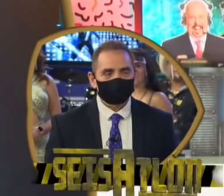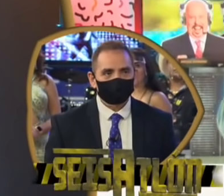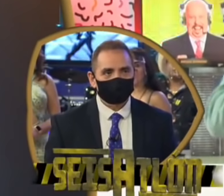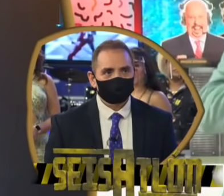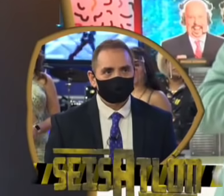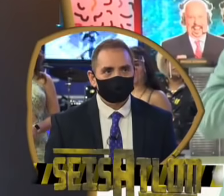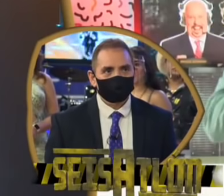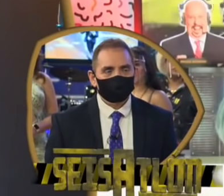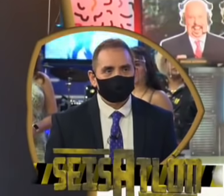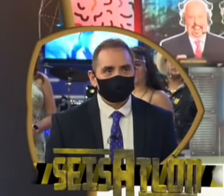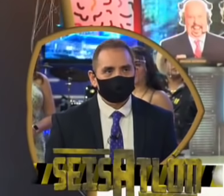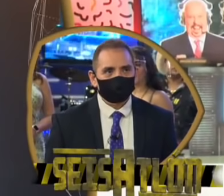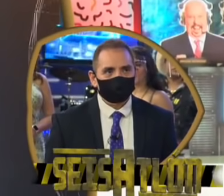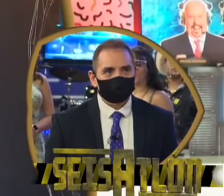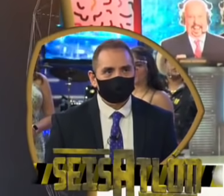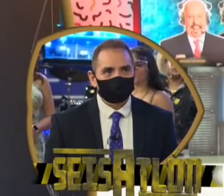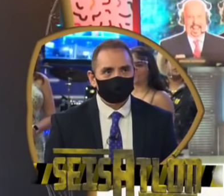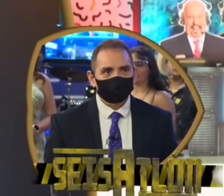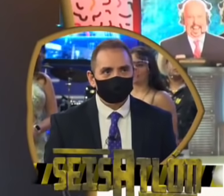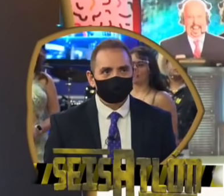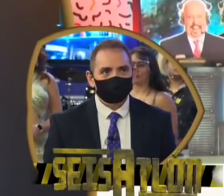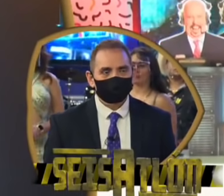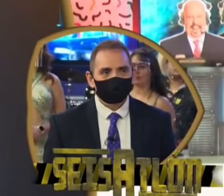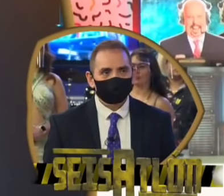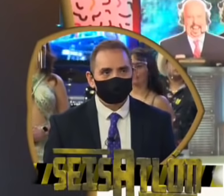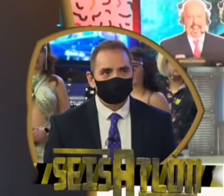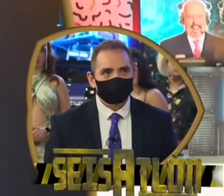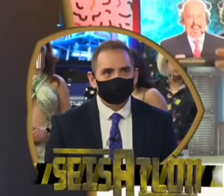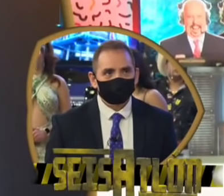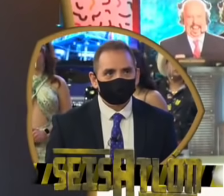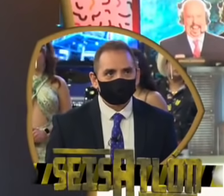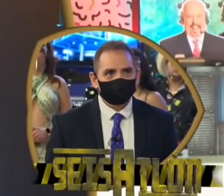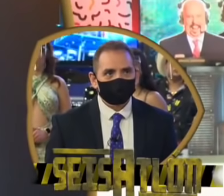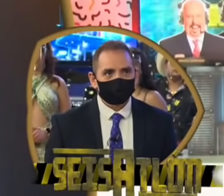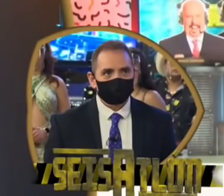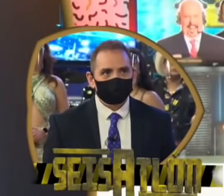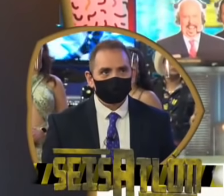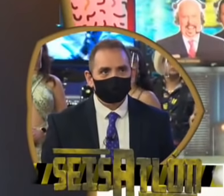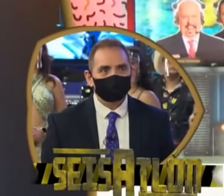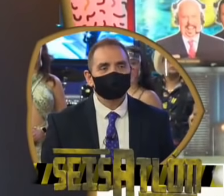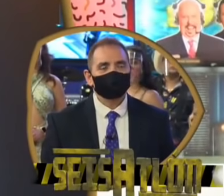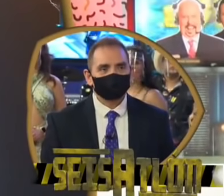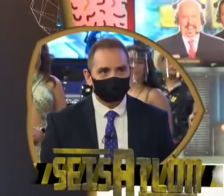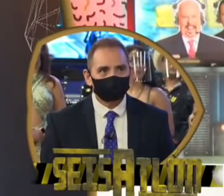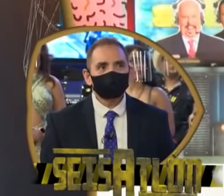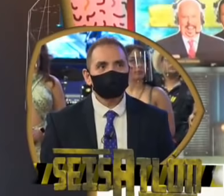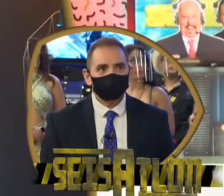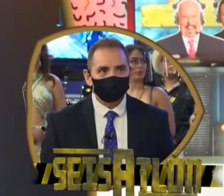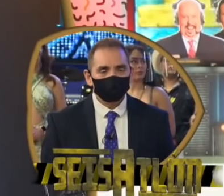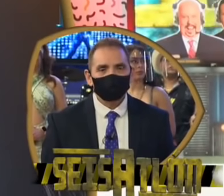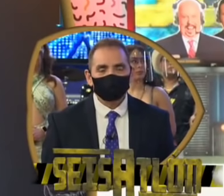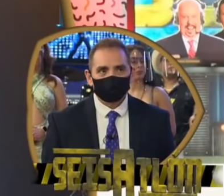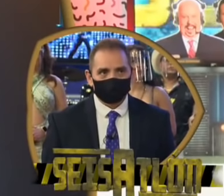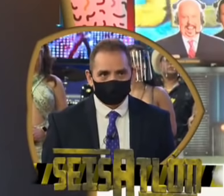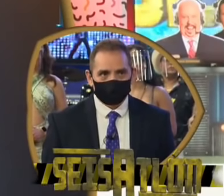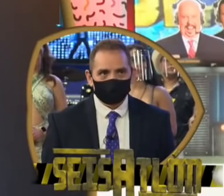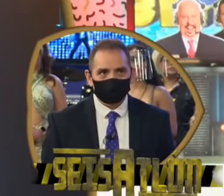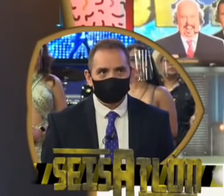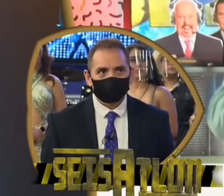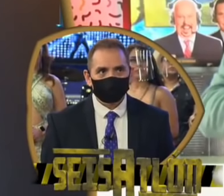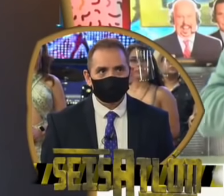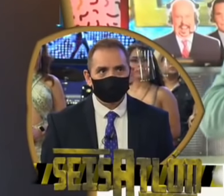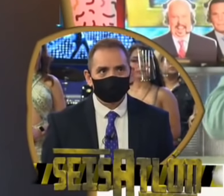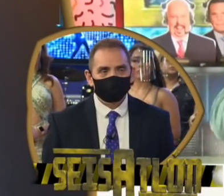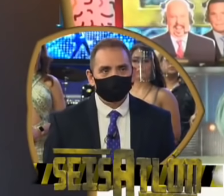está Aleida, está Junior, está Zumbido y también está Jorge. Ya listos aquí con nosotros.